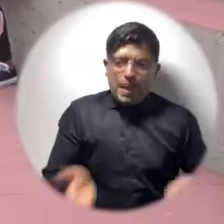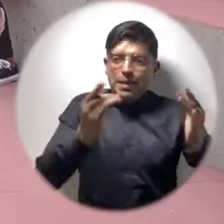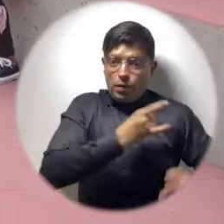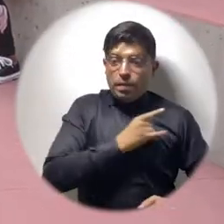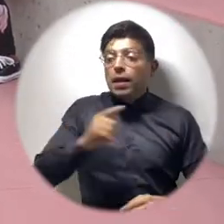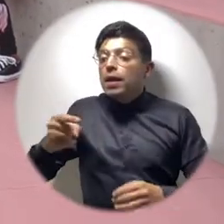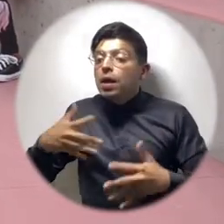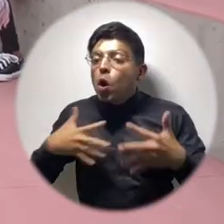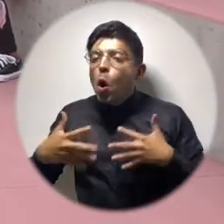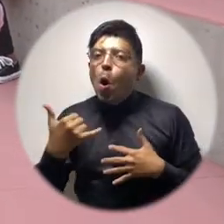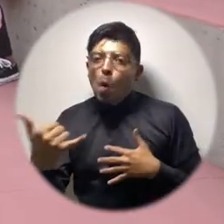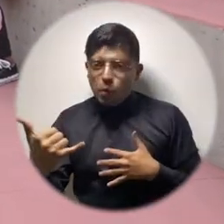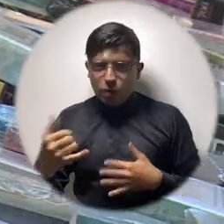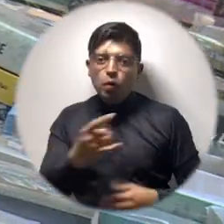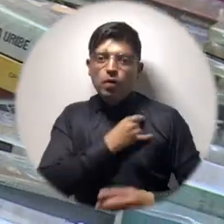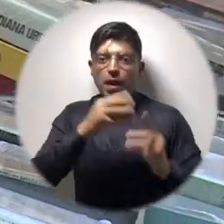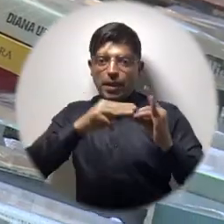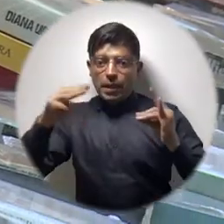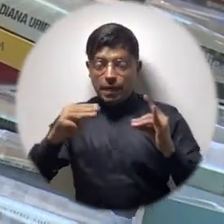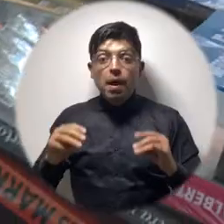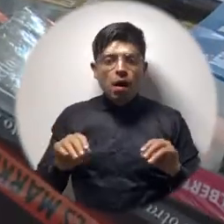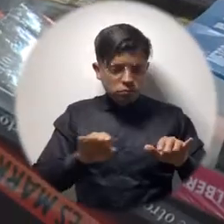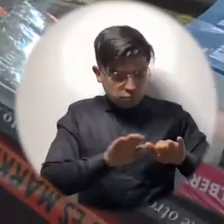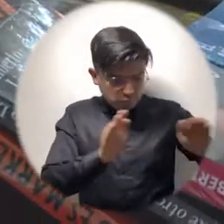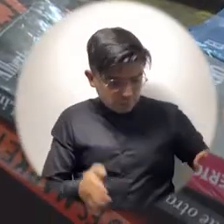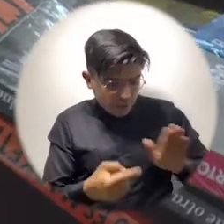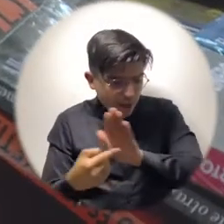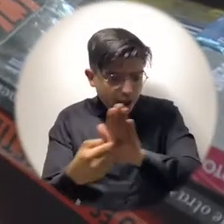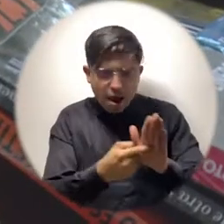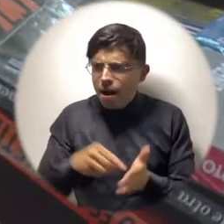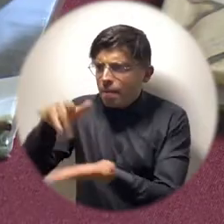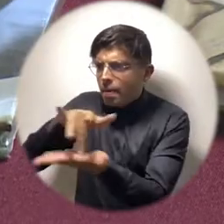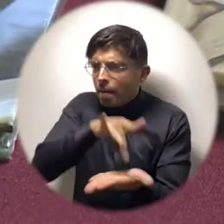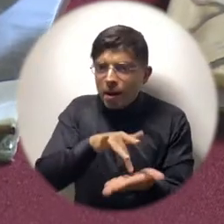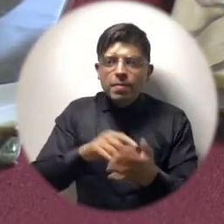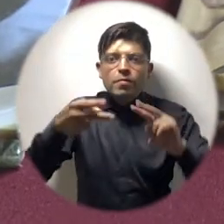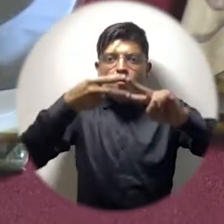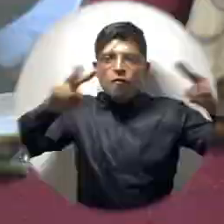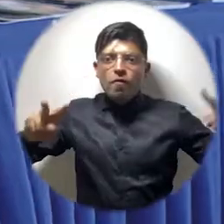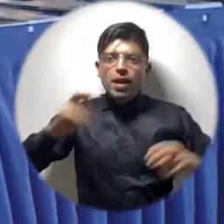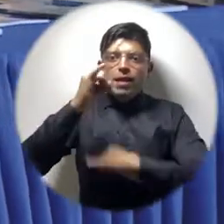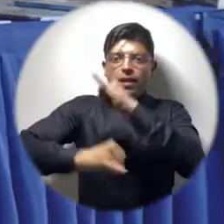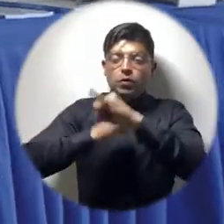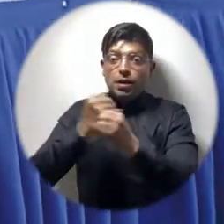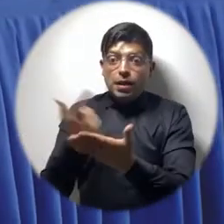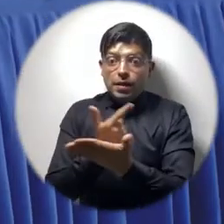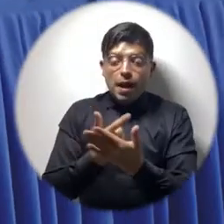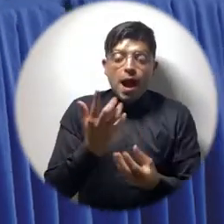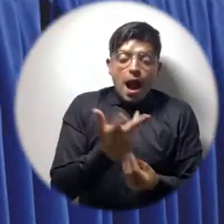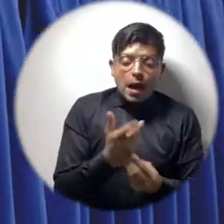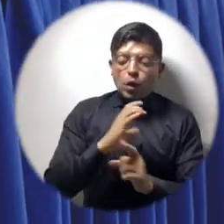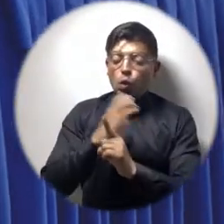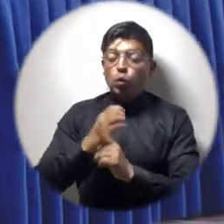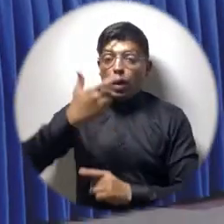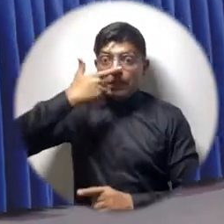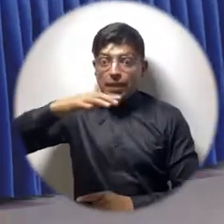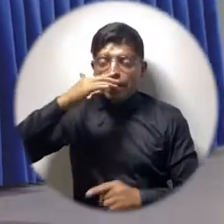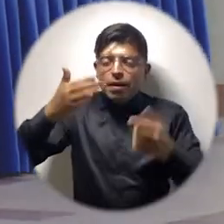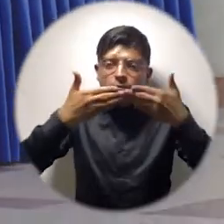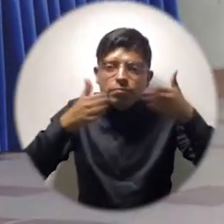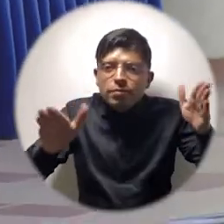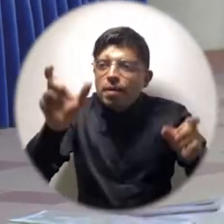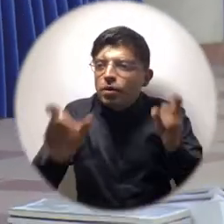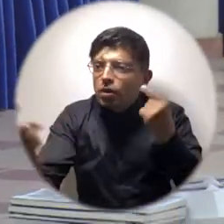la Universidad del Magdalena, los stands de las editoriales participantes de la Feria Internacional del Libro, las Artes y la Cultura de Santa